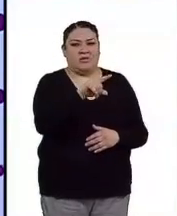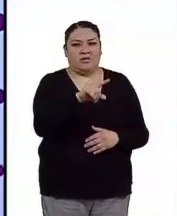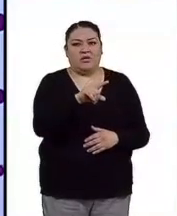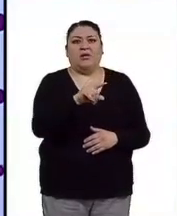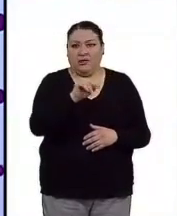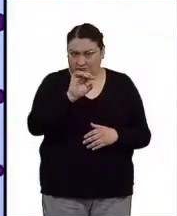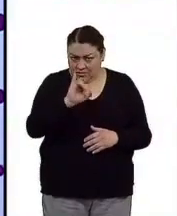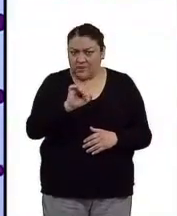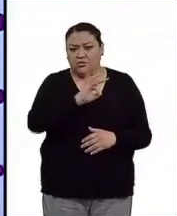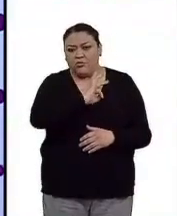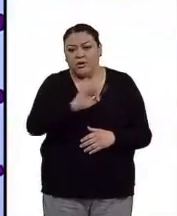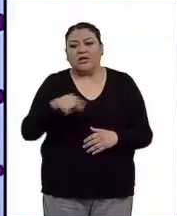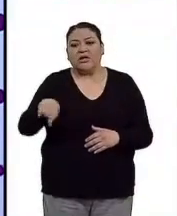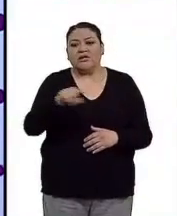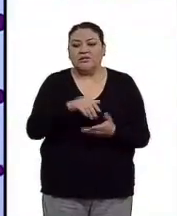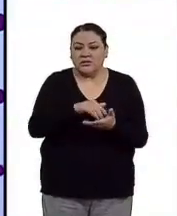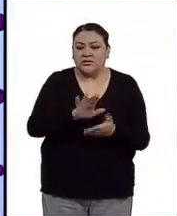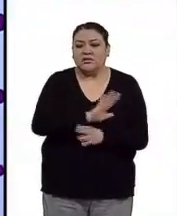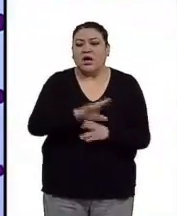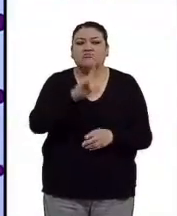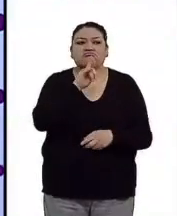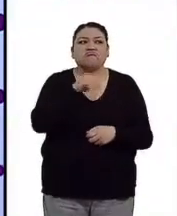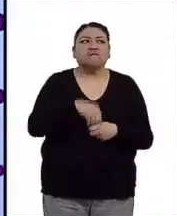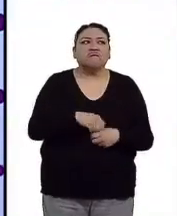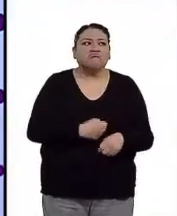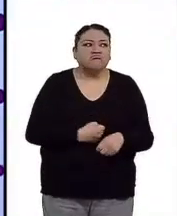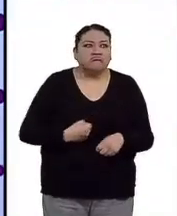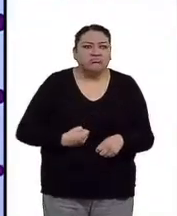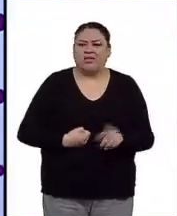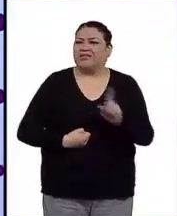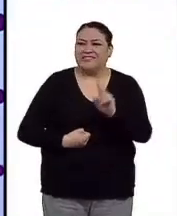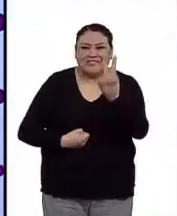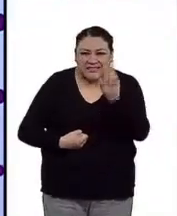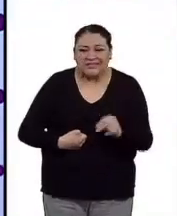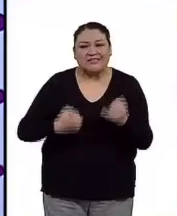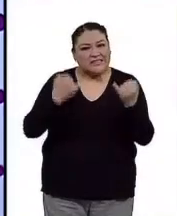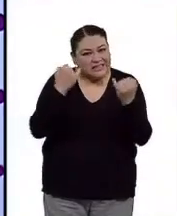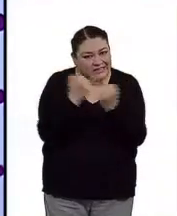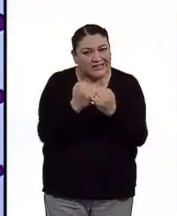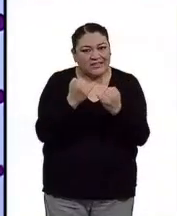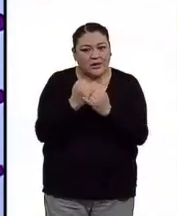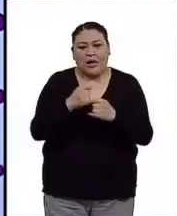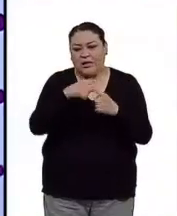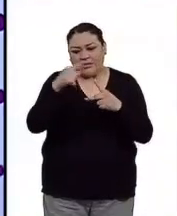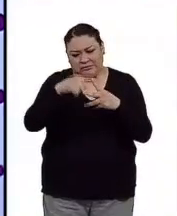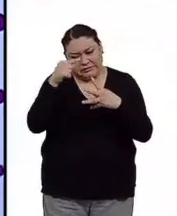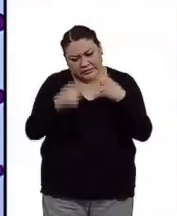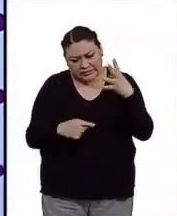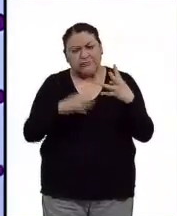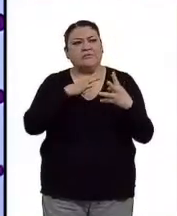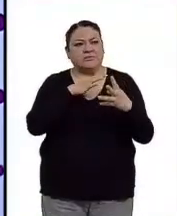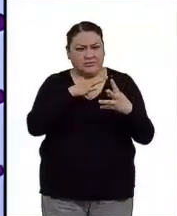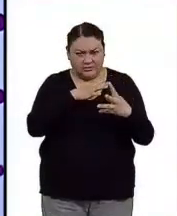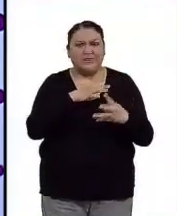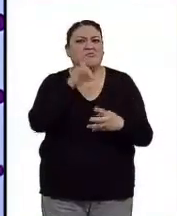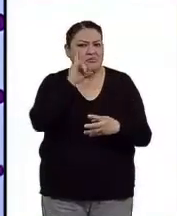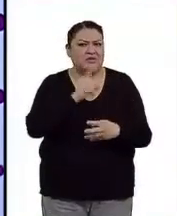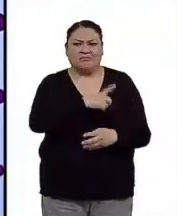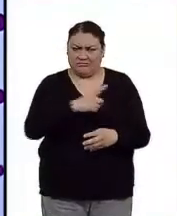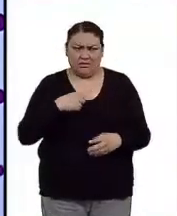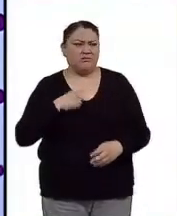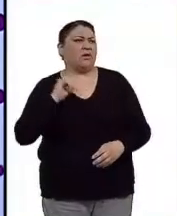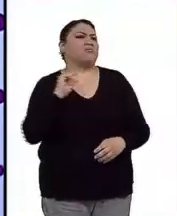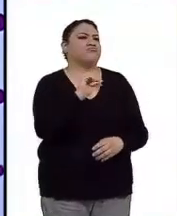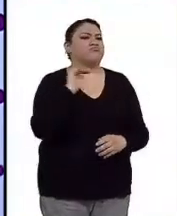negras, ¿no? Claro. De no denunciar, porque lo mismo sucede con este tipo de violencia laboral, pero también con todos los otros tipos de violencia. Básicamente